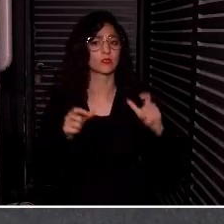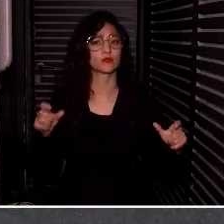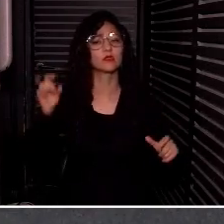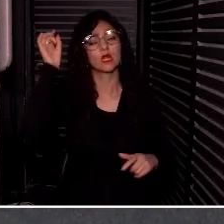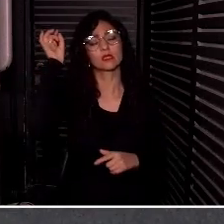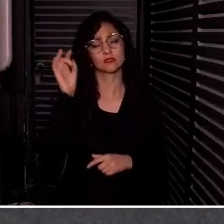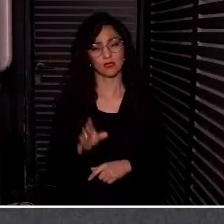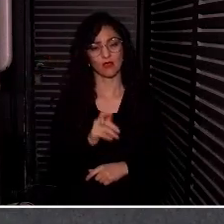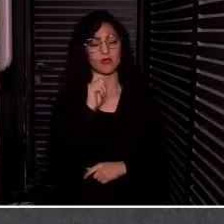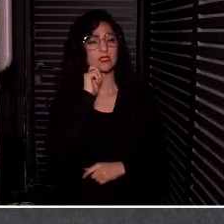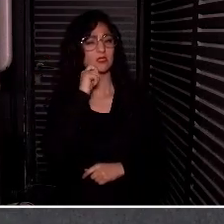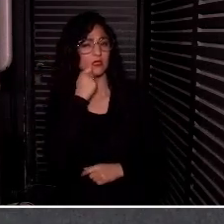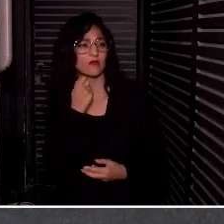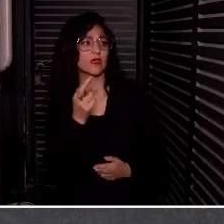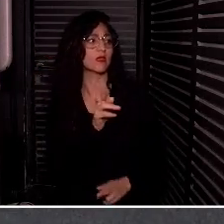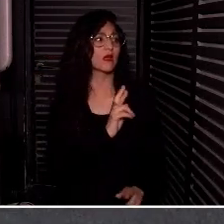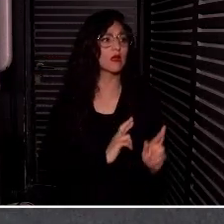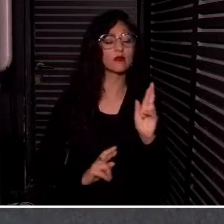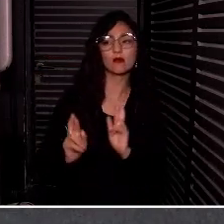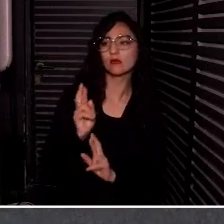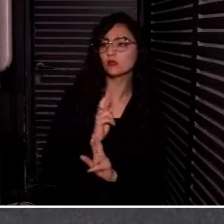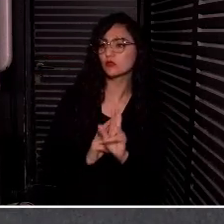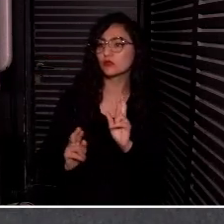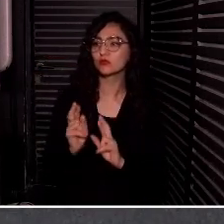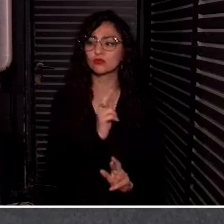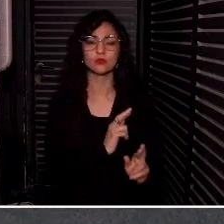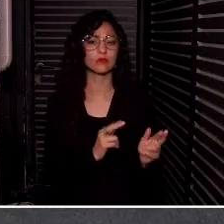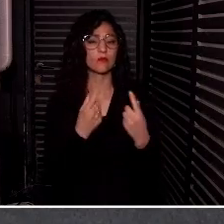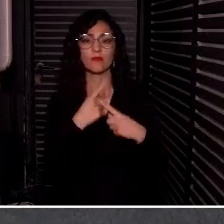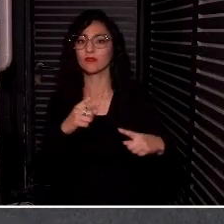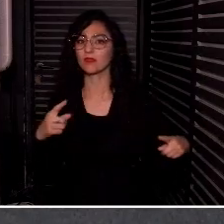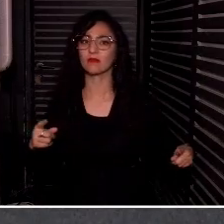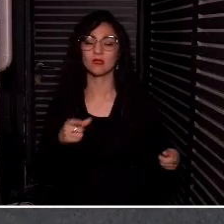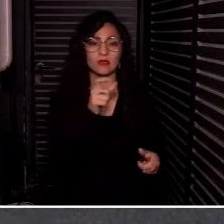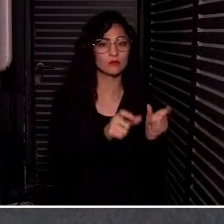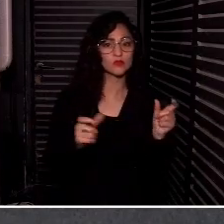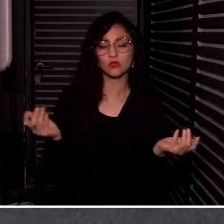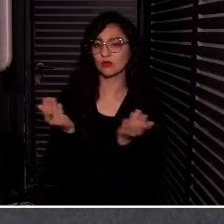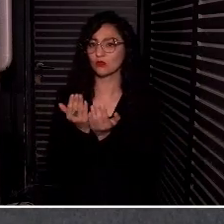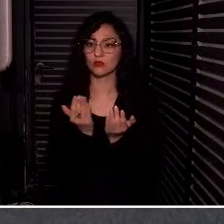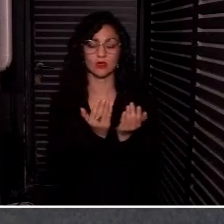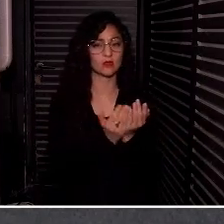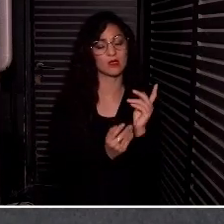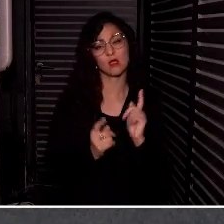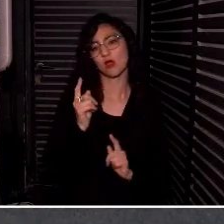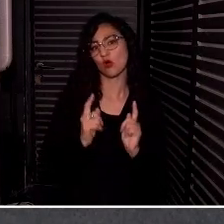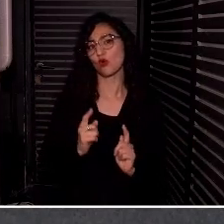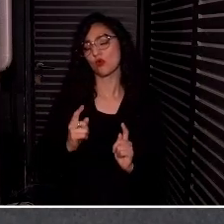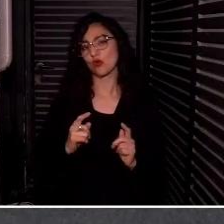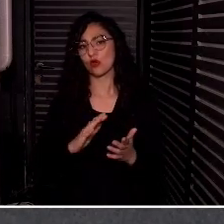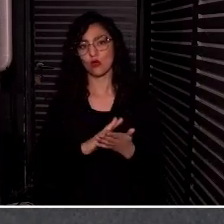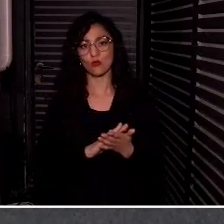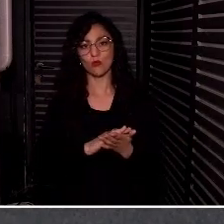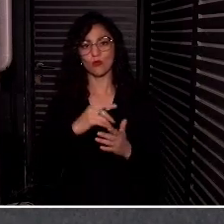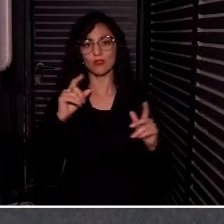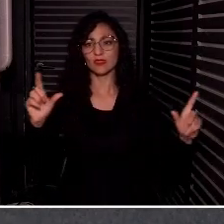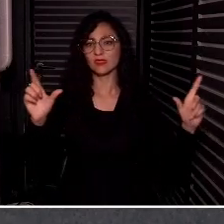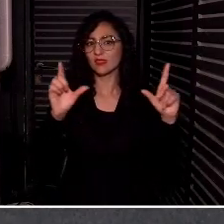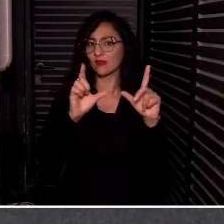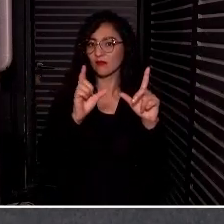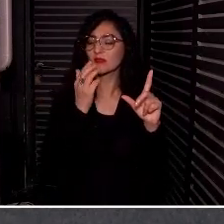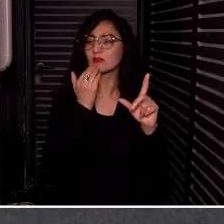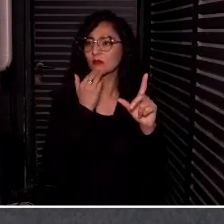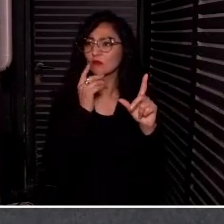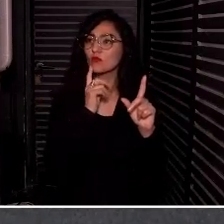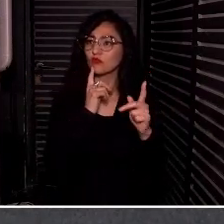resignifican se relacionan a los a los estudiantes hago un electivo sobre telenovela y tengo